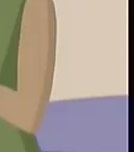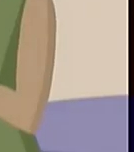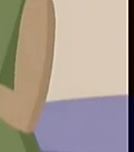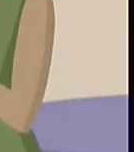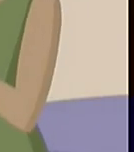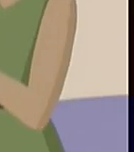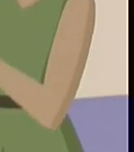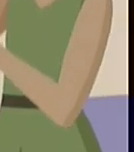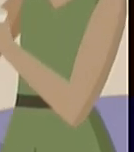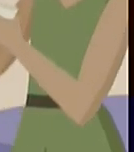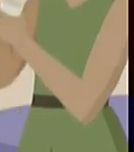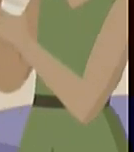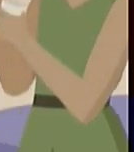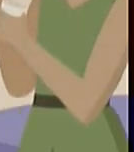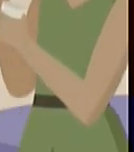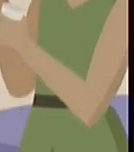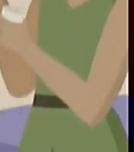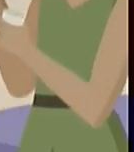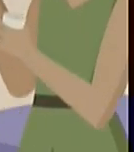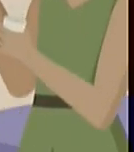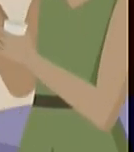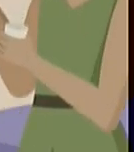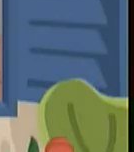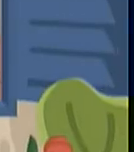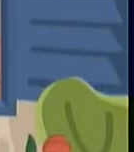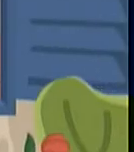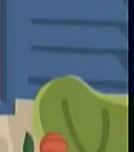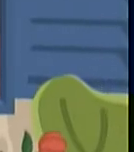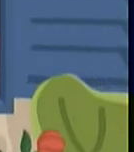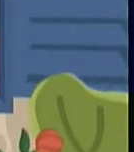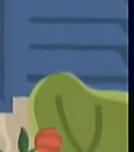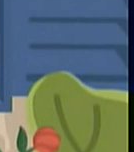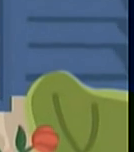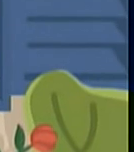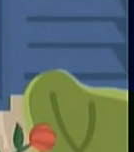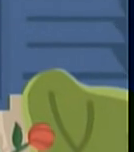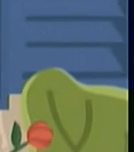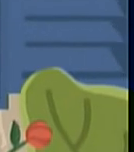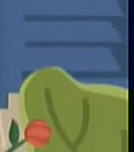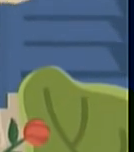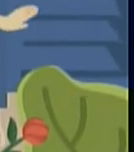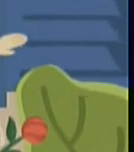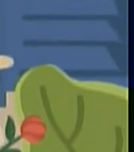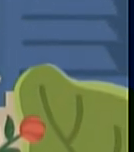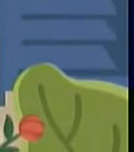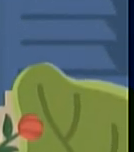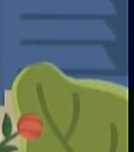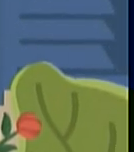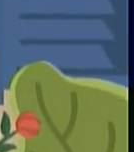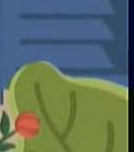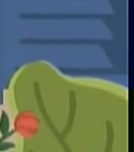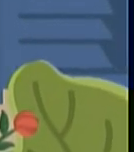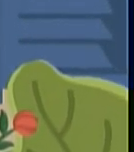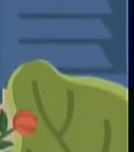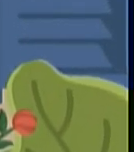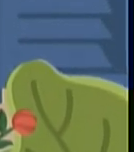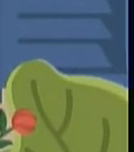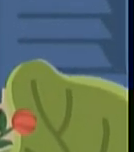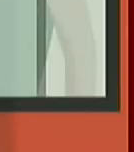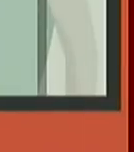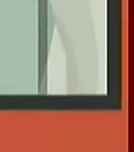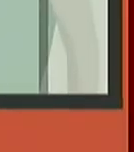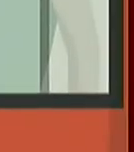vulnerables. Mantén el distanciamiento físico. Ventila los espacios interiores. Evita reuniones en locales cerrados